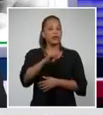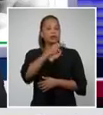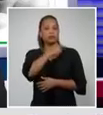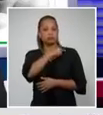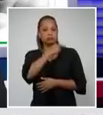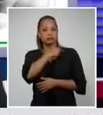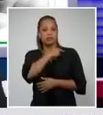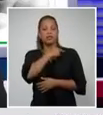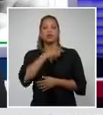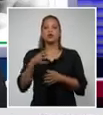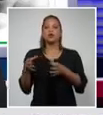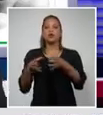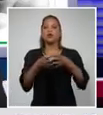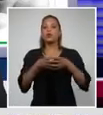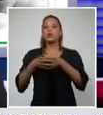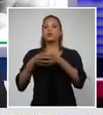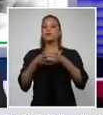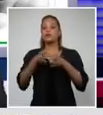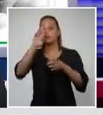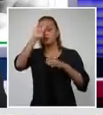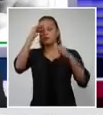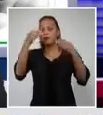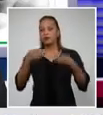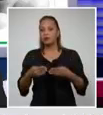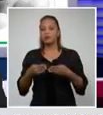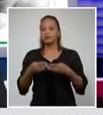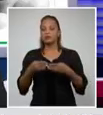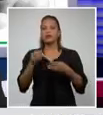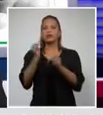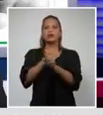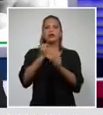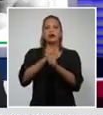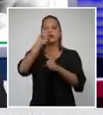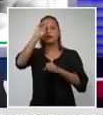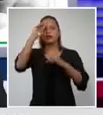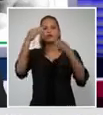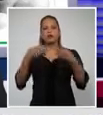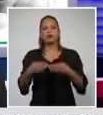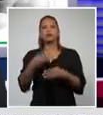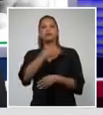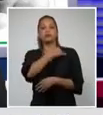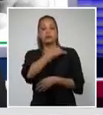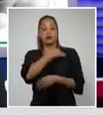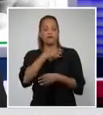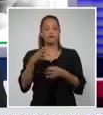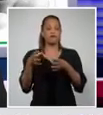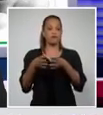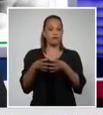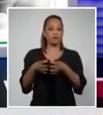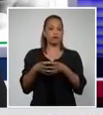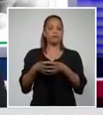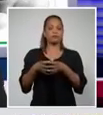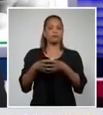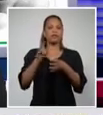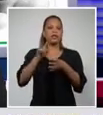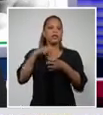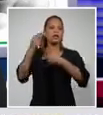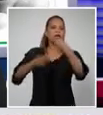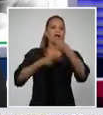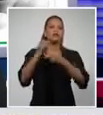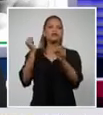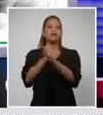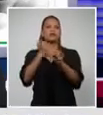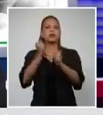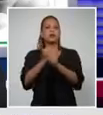salud, a jóvenes trabajadores de la salud de nuestras Fuerzas Armadas Revolucionarias que han realizado un importante papel